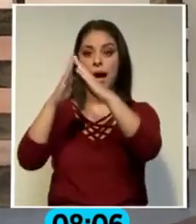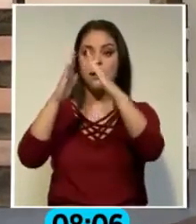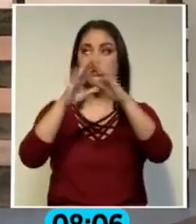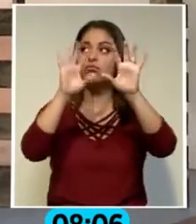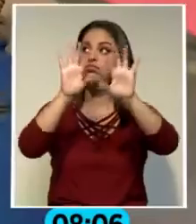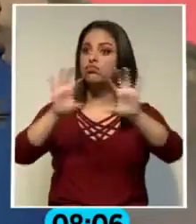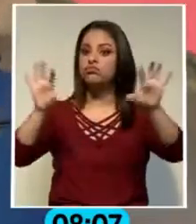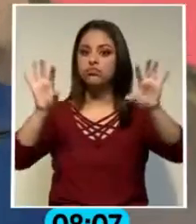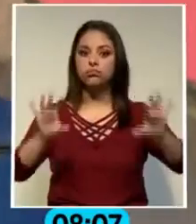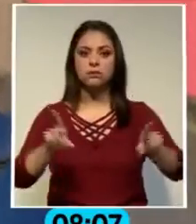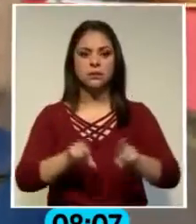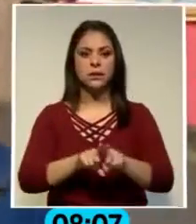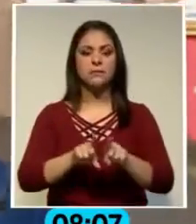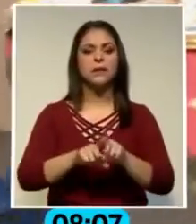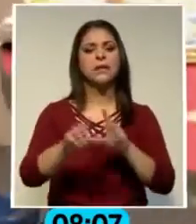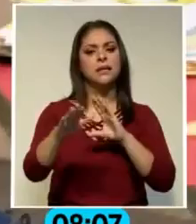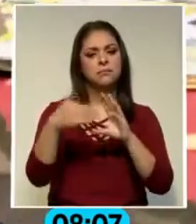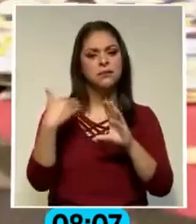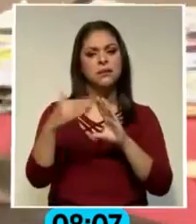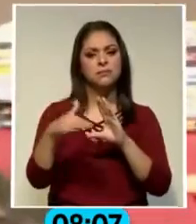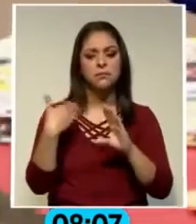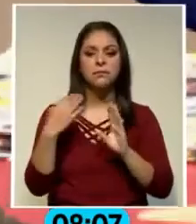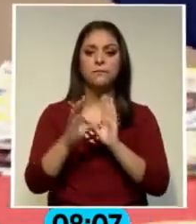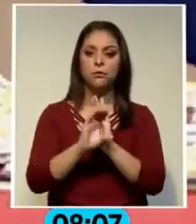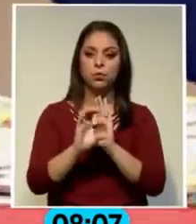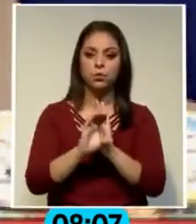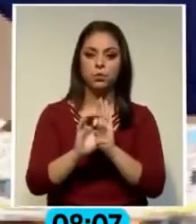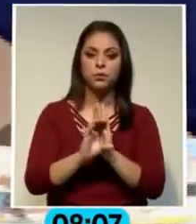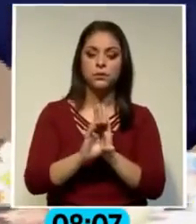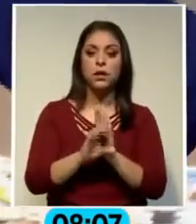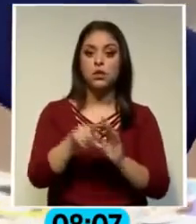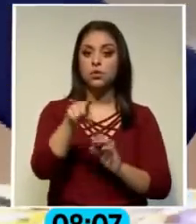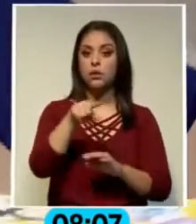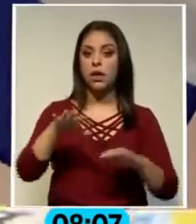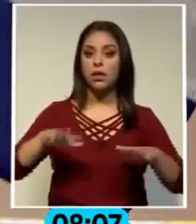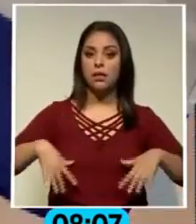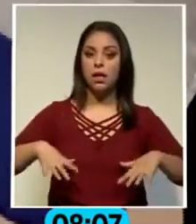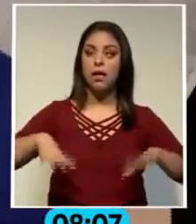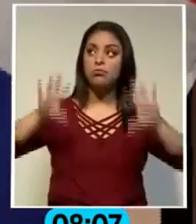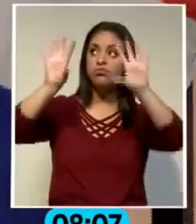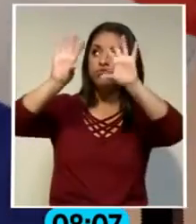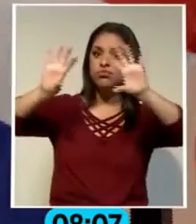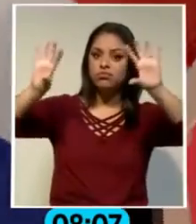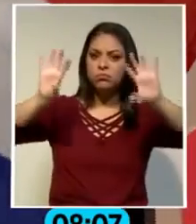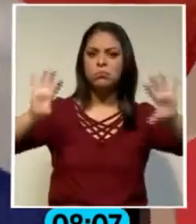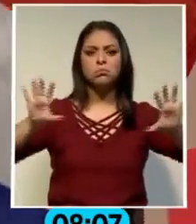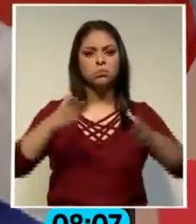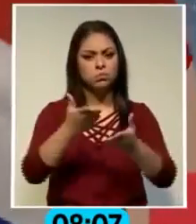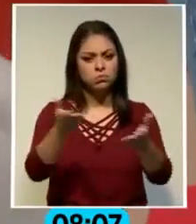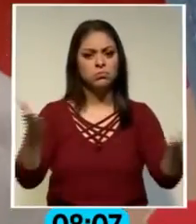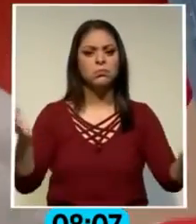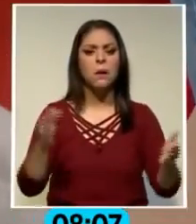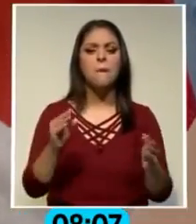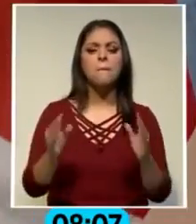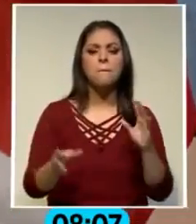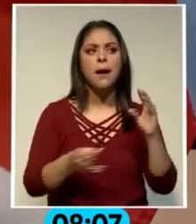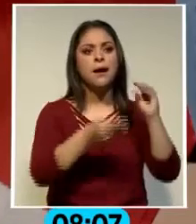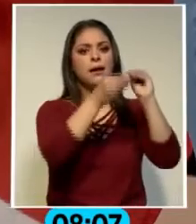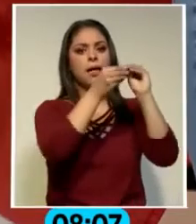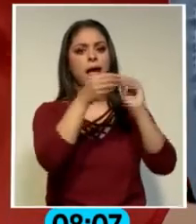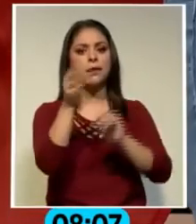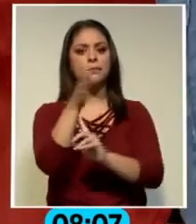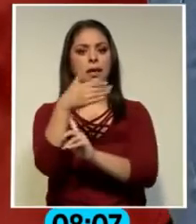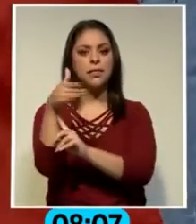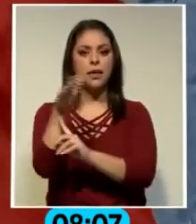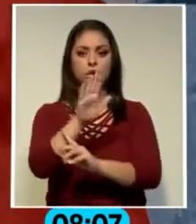nos envíen muchas, muchas fotos. Niña Güey, y si no lo hemos decorado, pues invitamos a poner una bandera, ¿verdad?, en nuestros hogares,